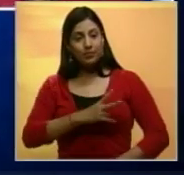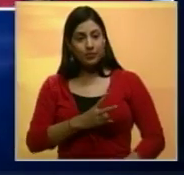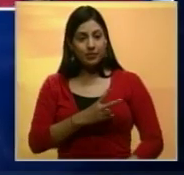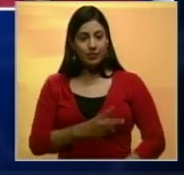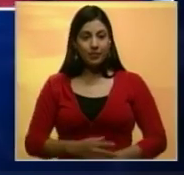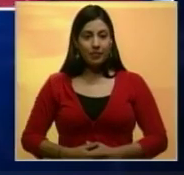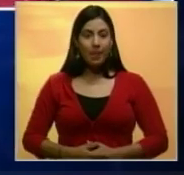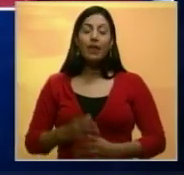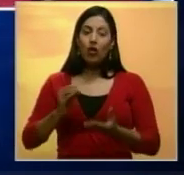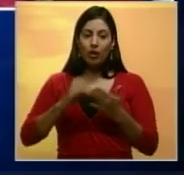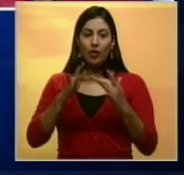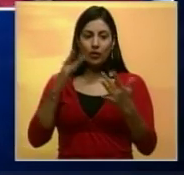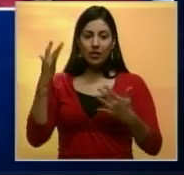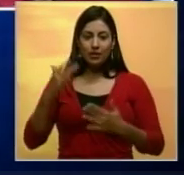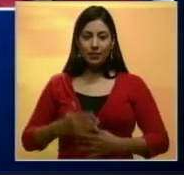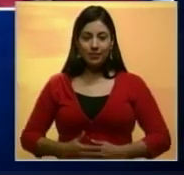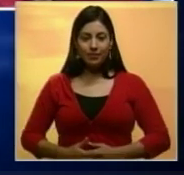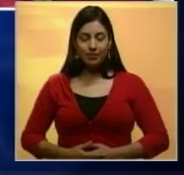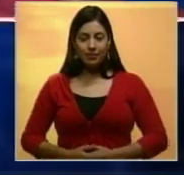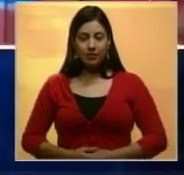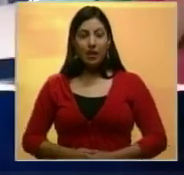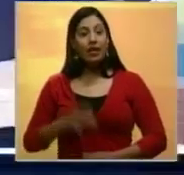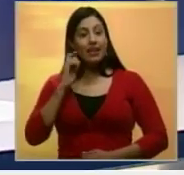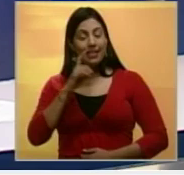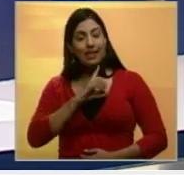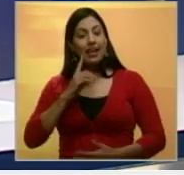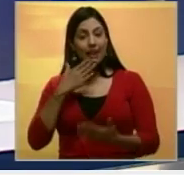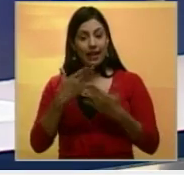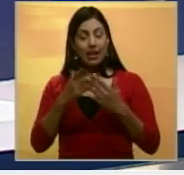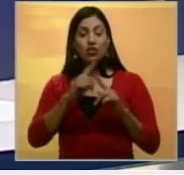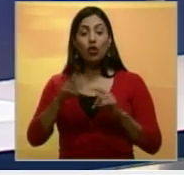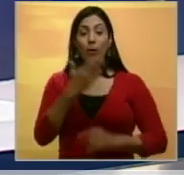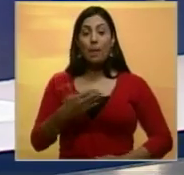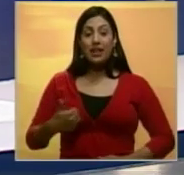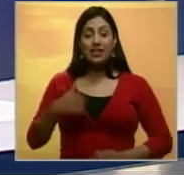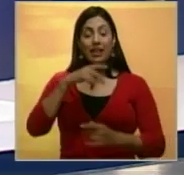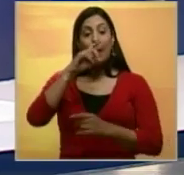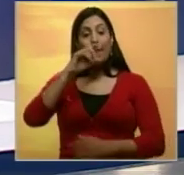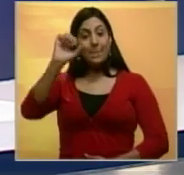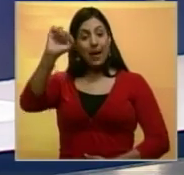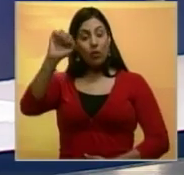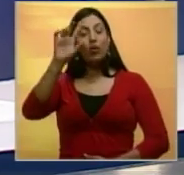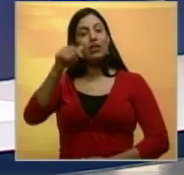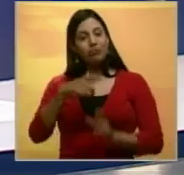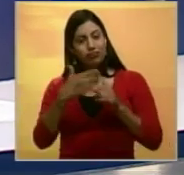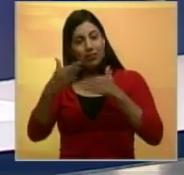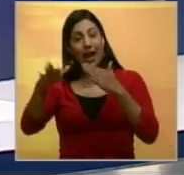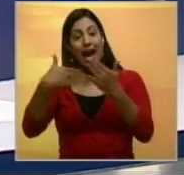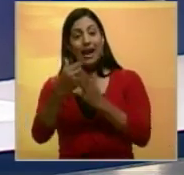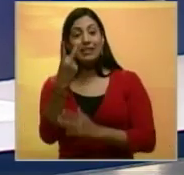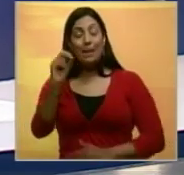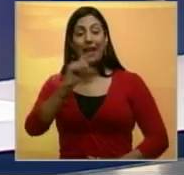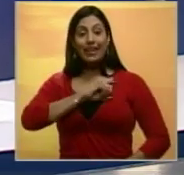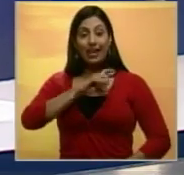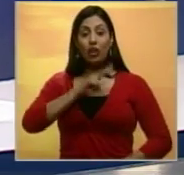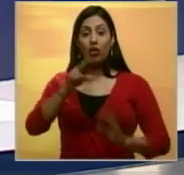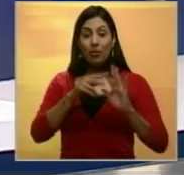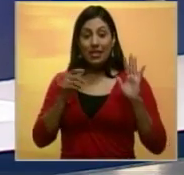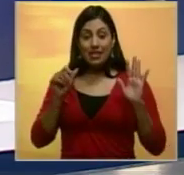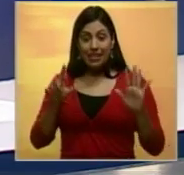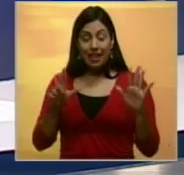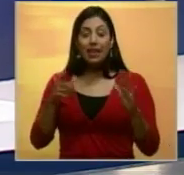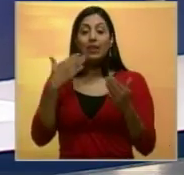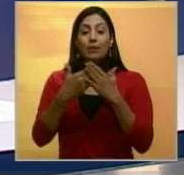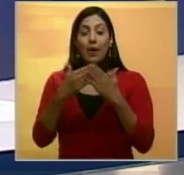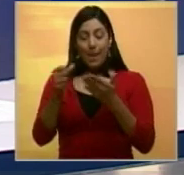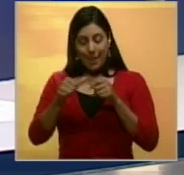noticiero Venevisión. Regresamos al pase de los estudios. Diana, gracias. El presidente de la República, Nicolás Maduro, extendió hasta el 20 de enero de 2017 la